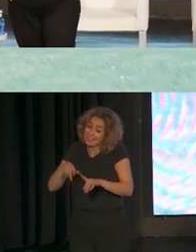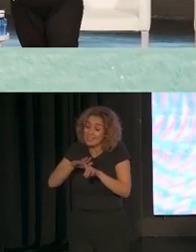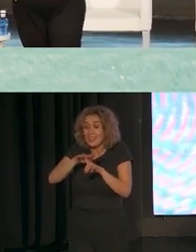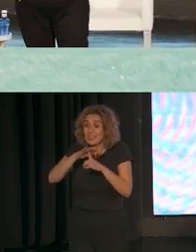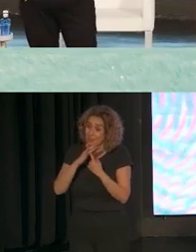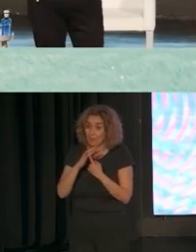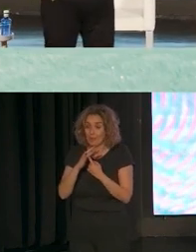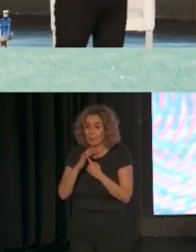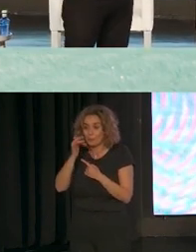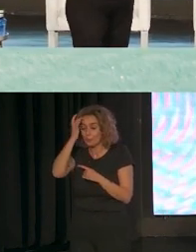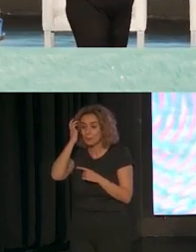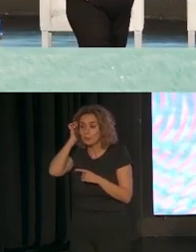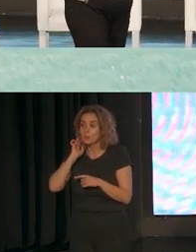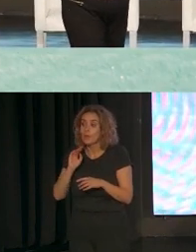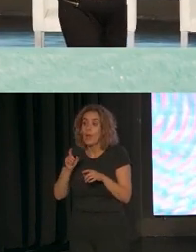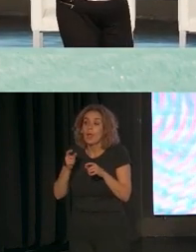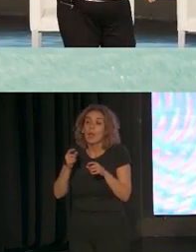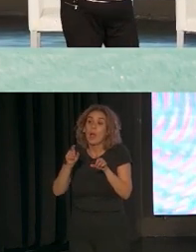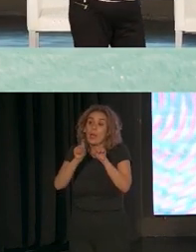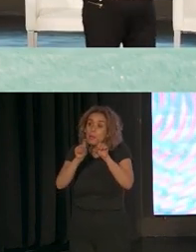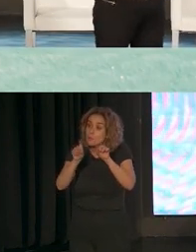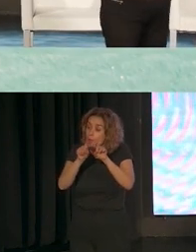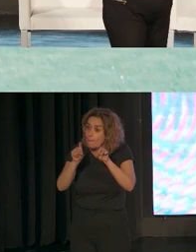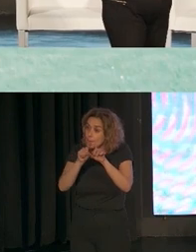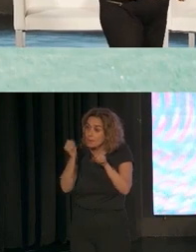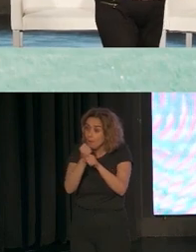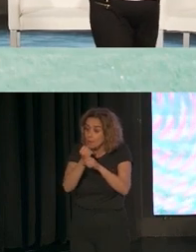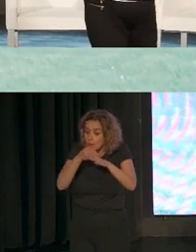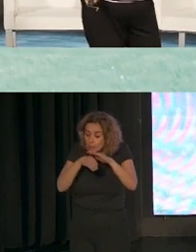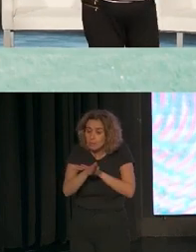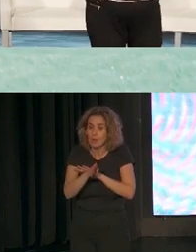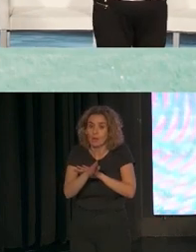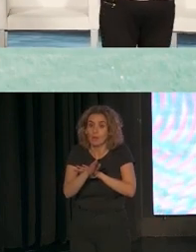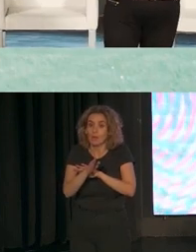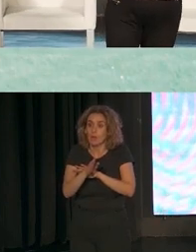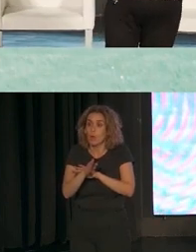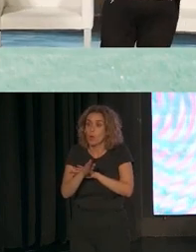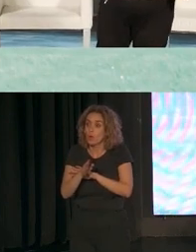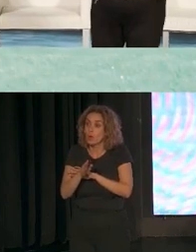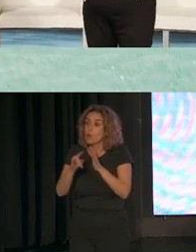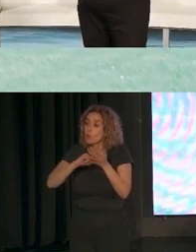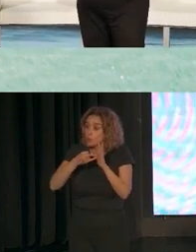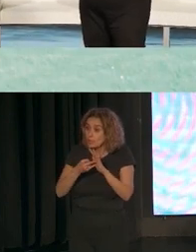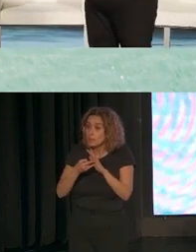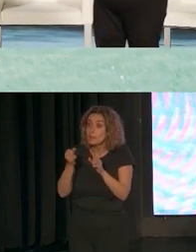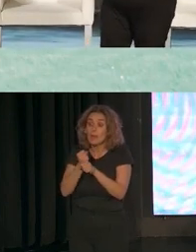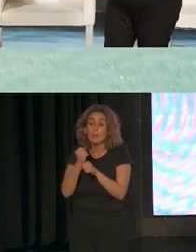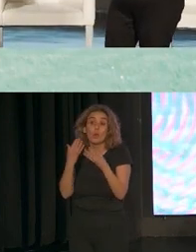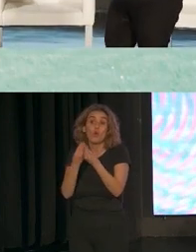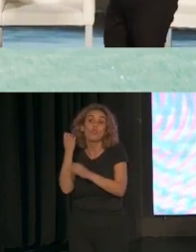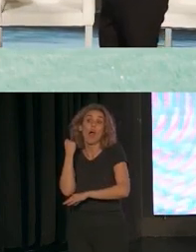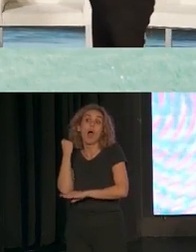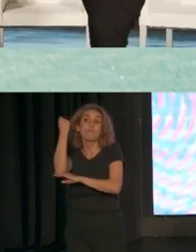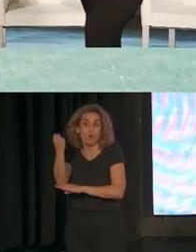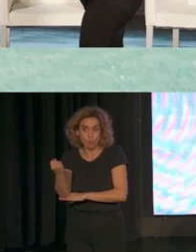eh pues entre a trabajar en una empresa con con empleo con el sistema de empleo con apoyo